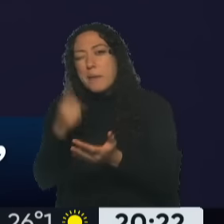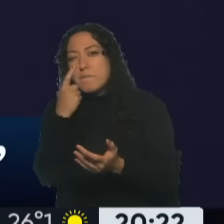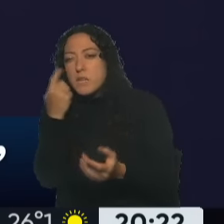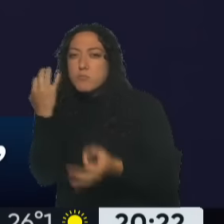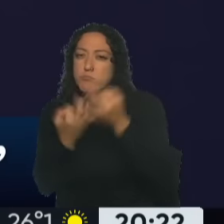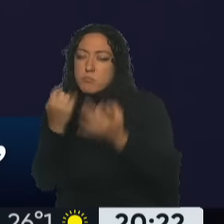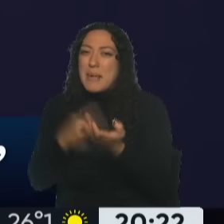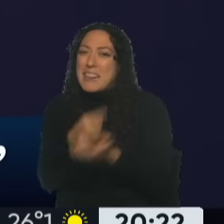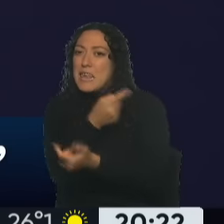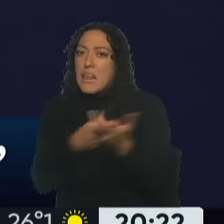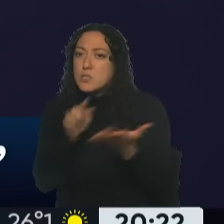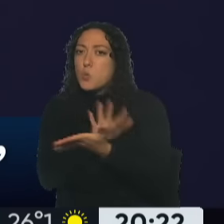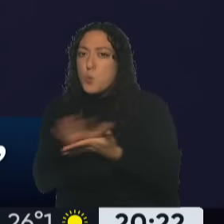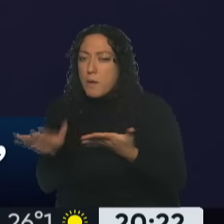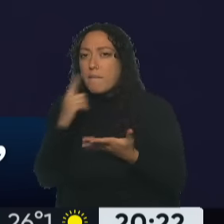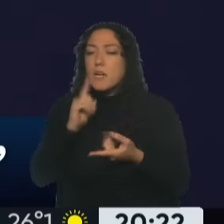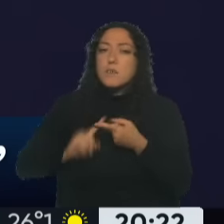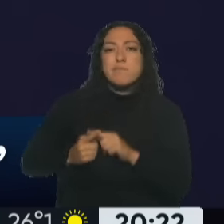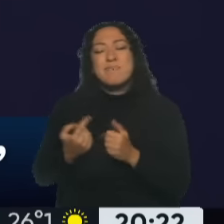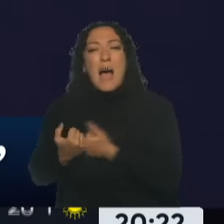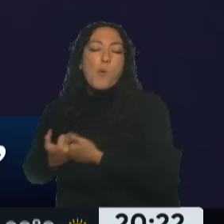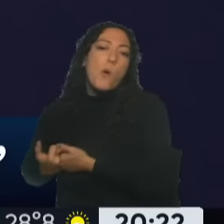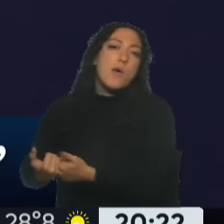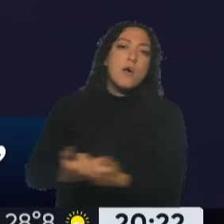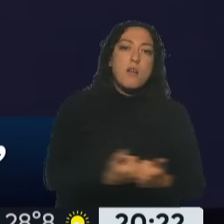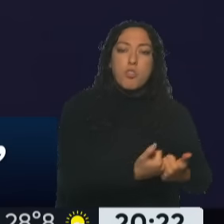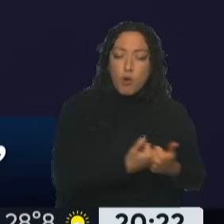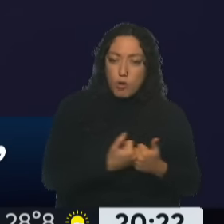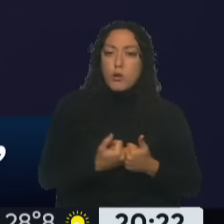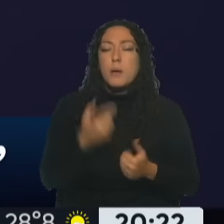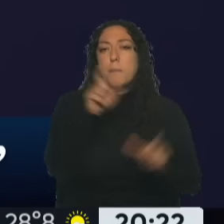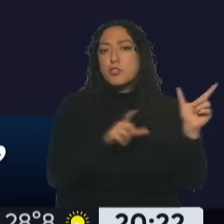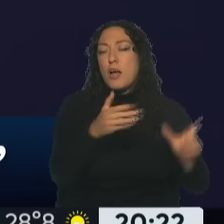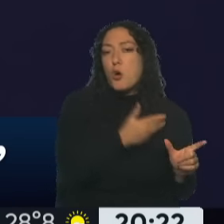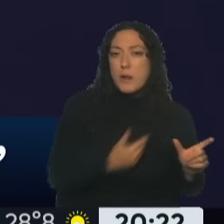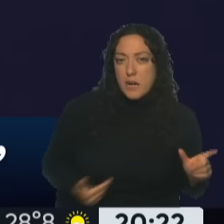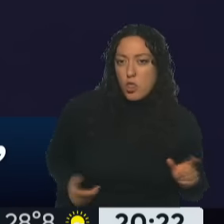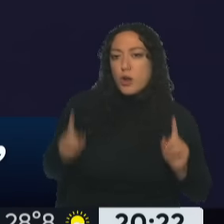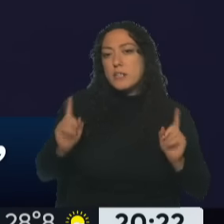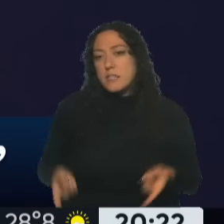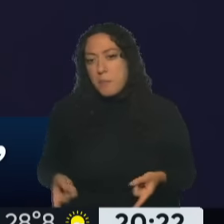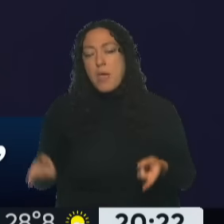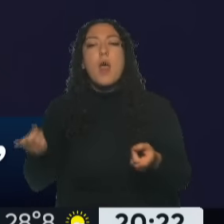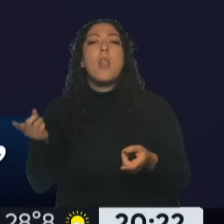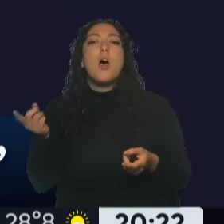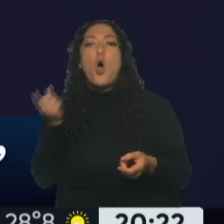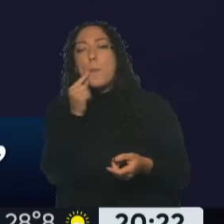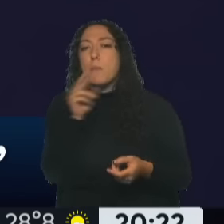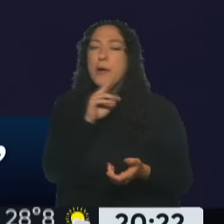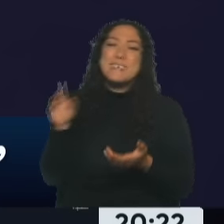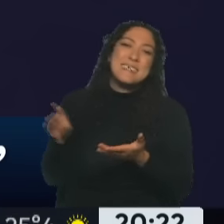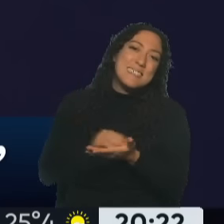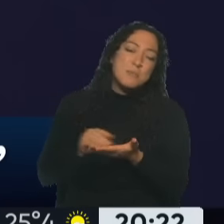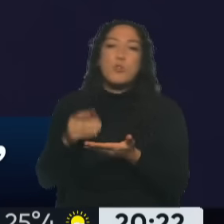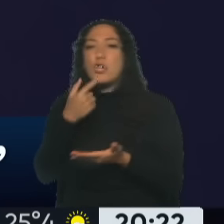medidas y trataremos de consensuar lasas con eh los gobernadores y los eh legisladores